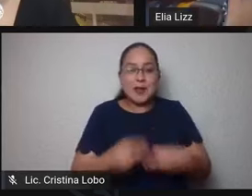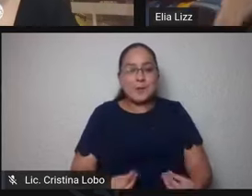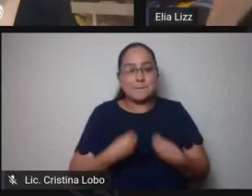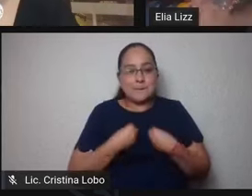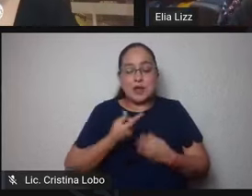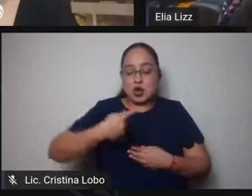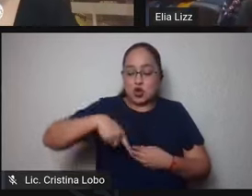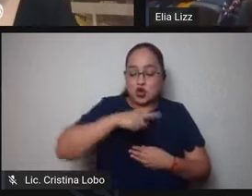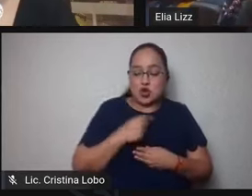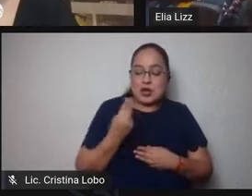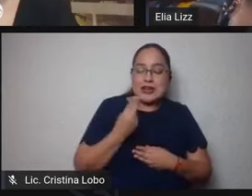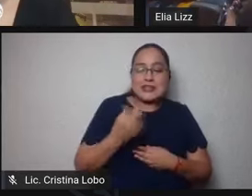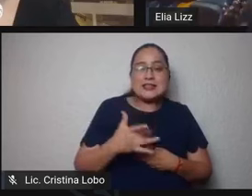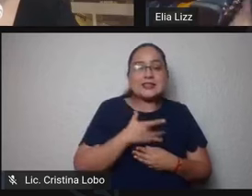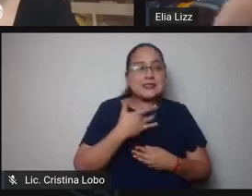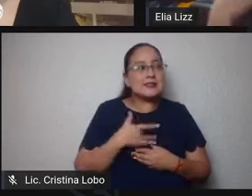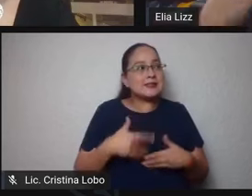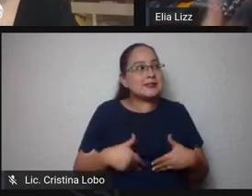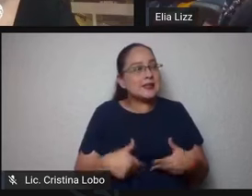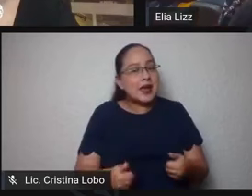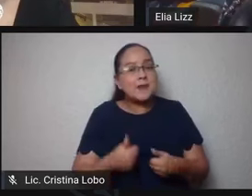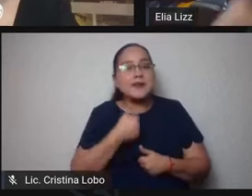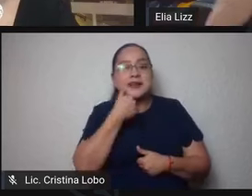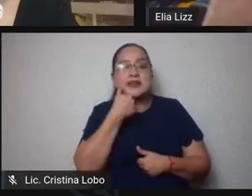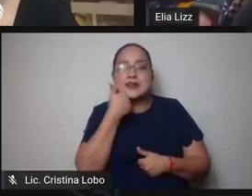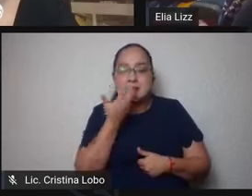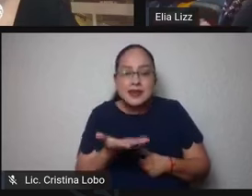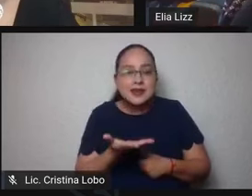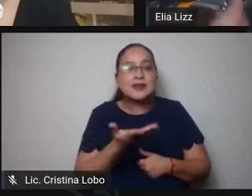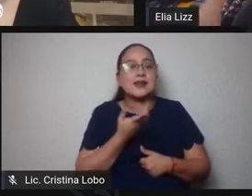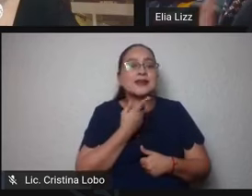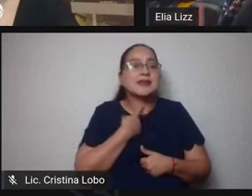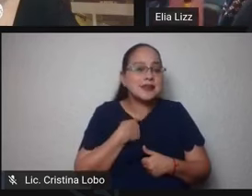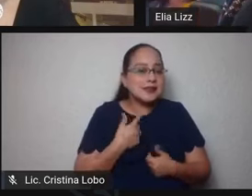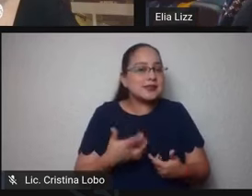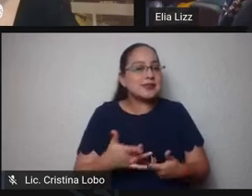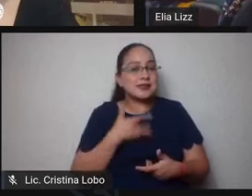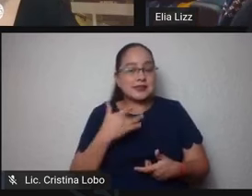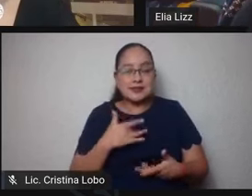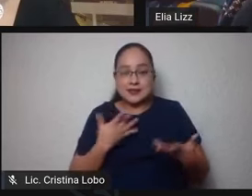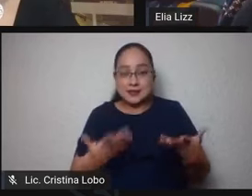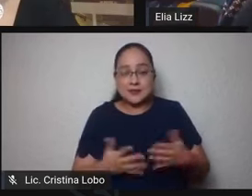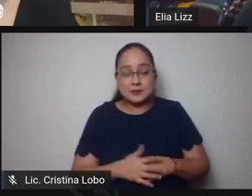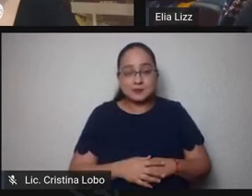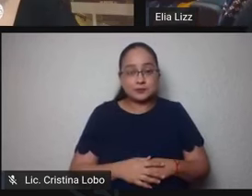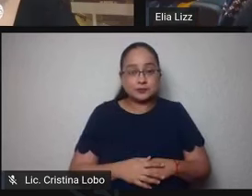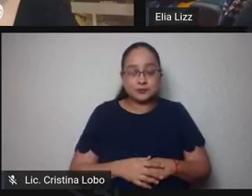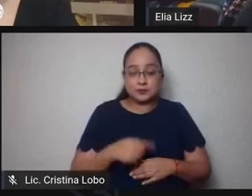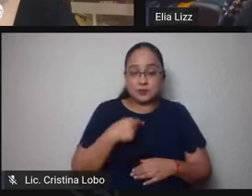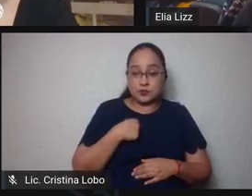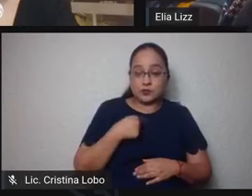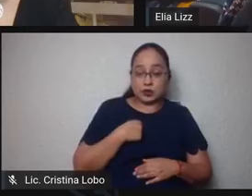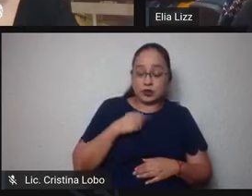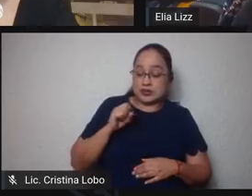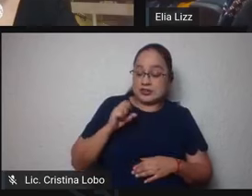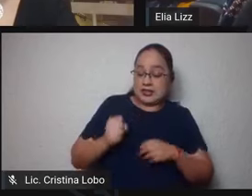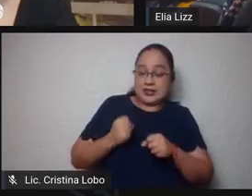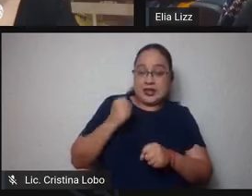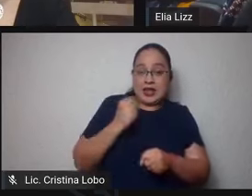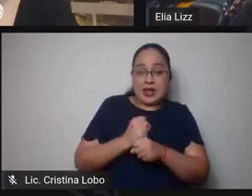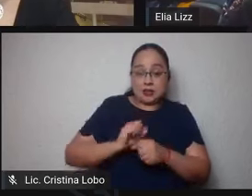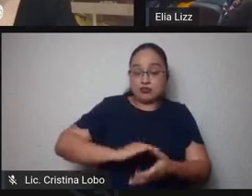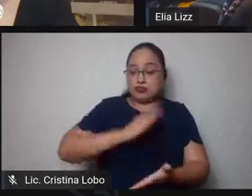necesidad, estamos con esta parte de querer hacer más, no por el hecho de que yo cumpla 60 años, se